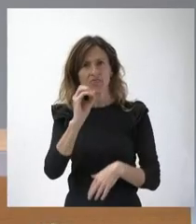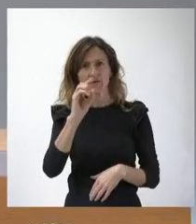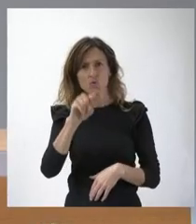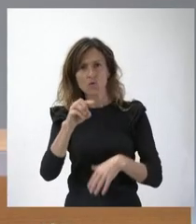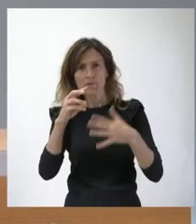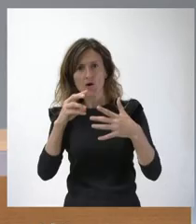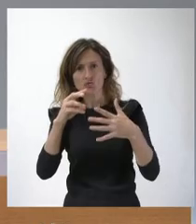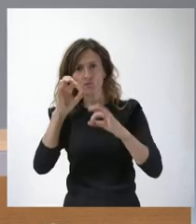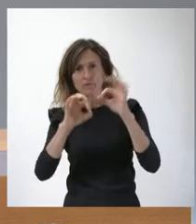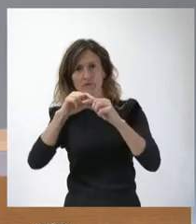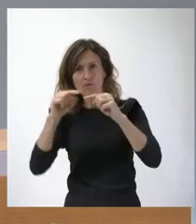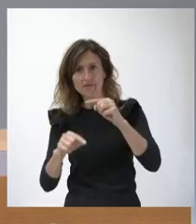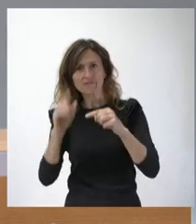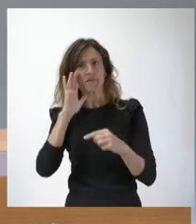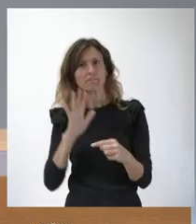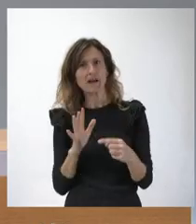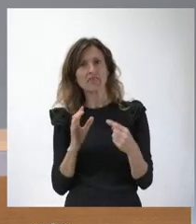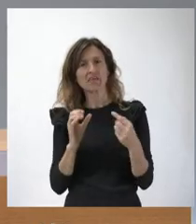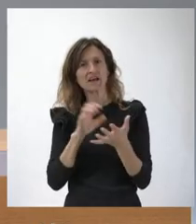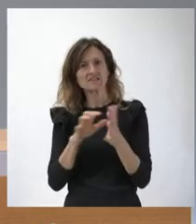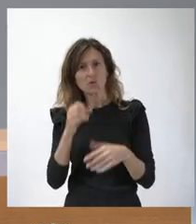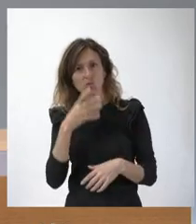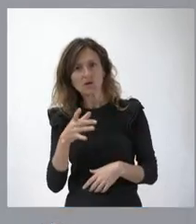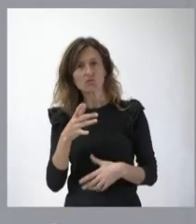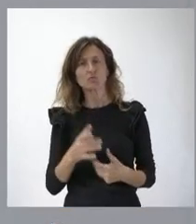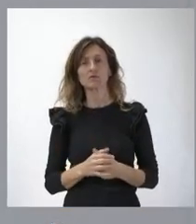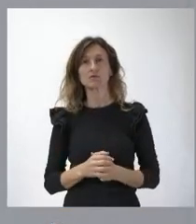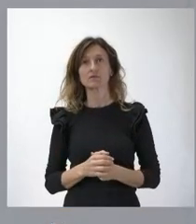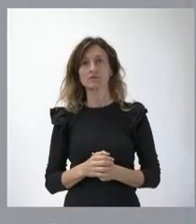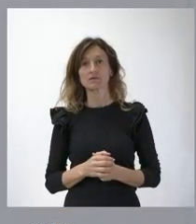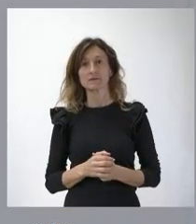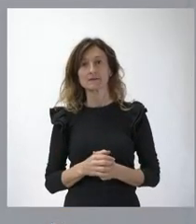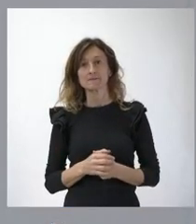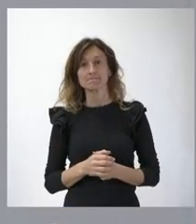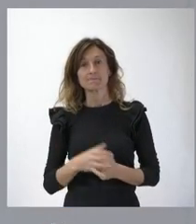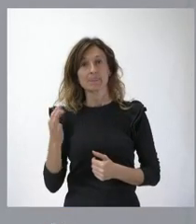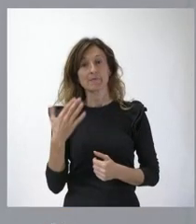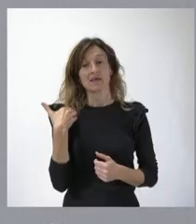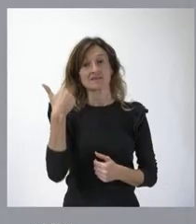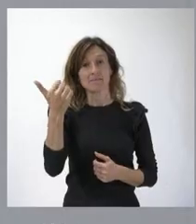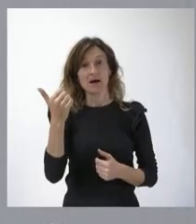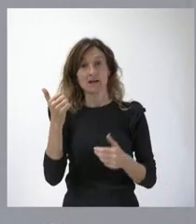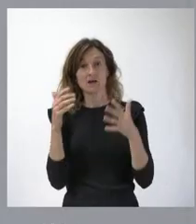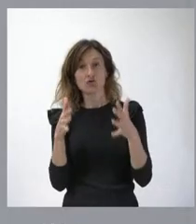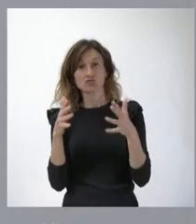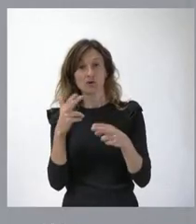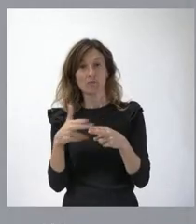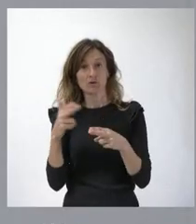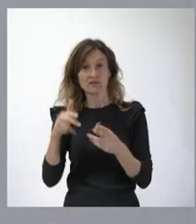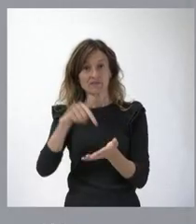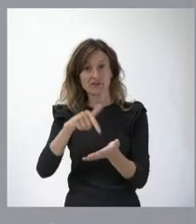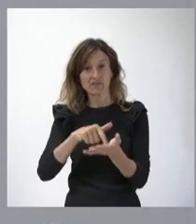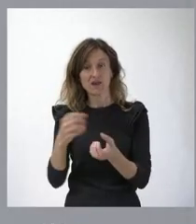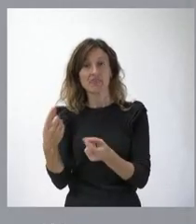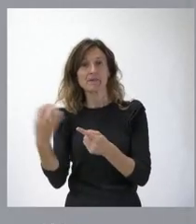déficit o sea le parece que para castillón Sería bueno pues nos tendrán que llamar al consejo de política fiscal y financiera nos tendrán que